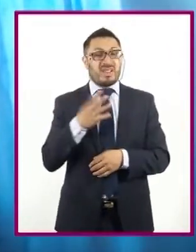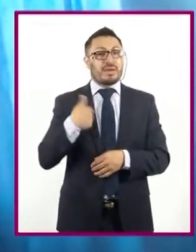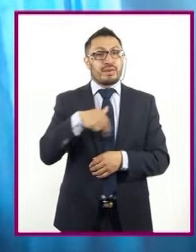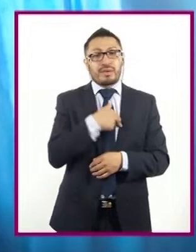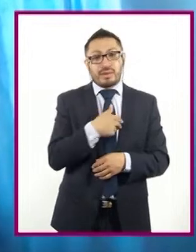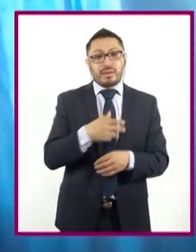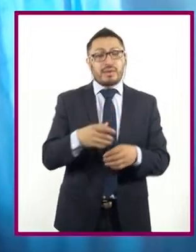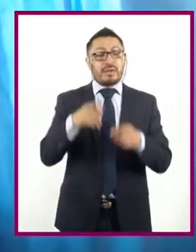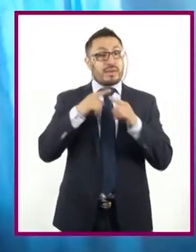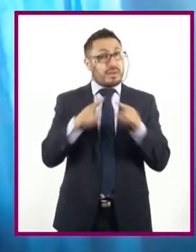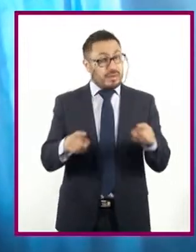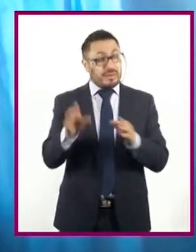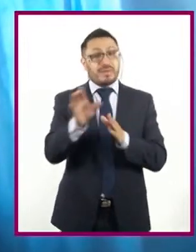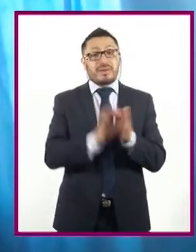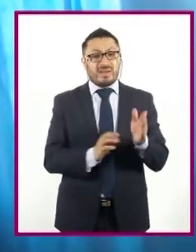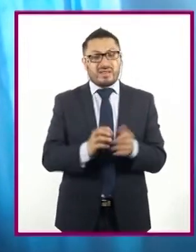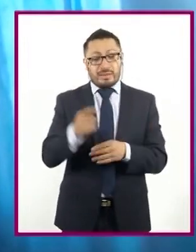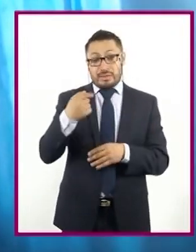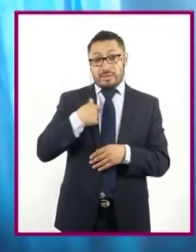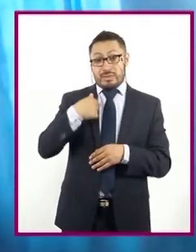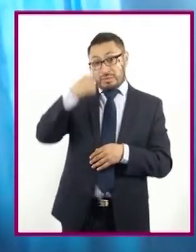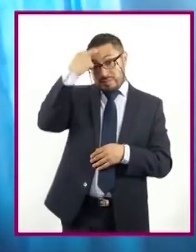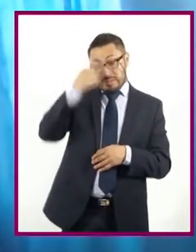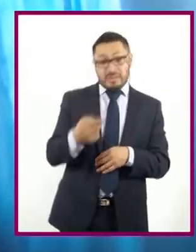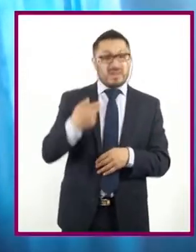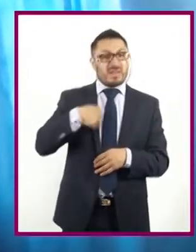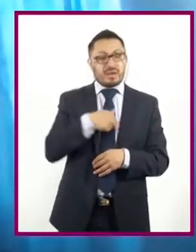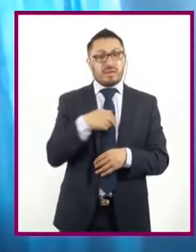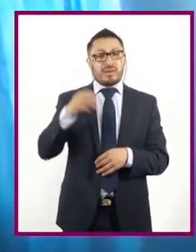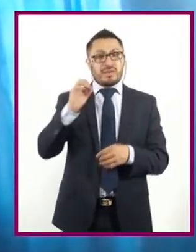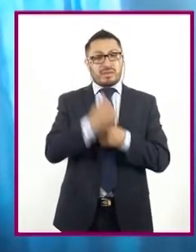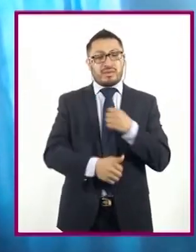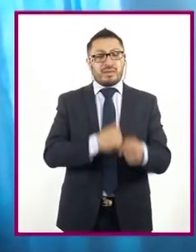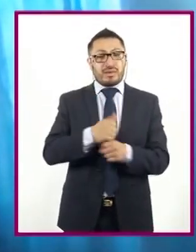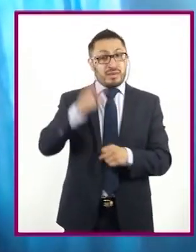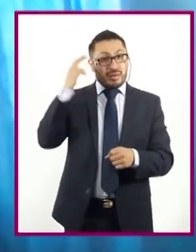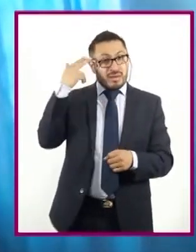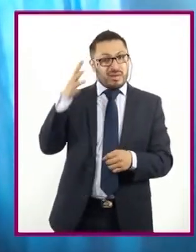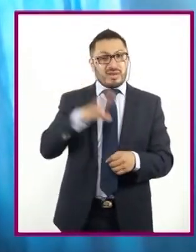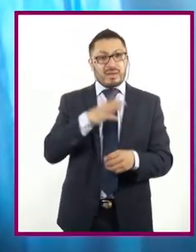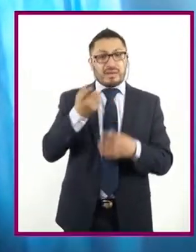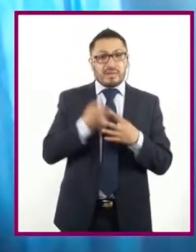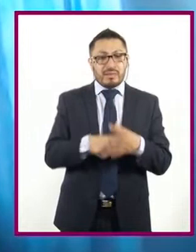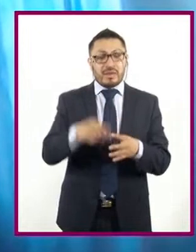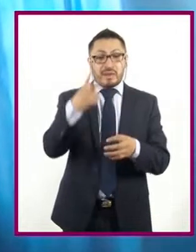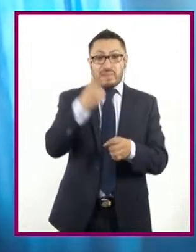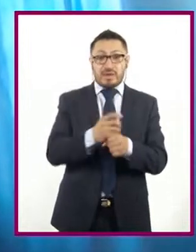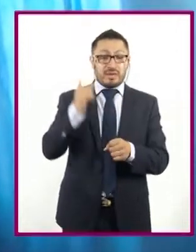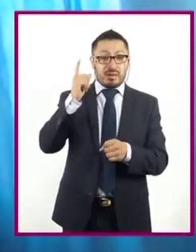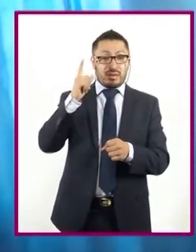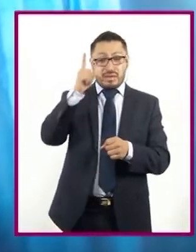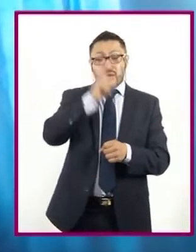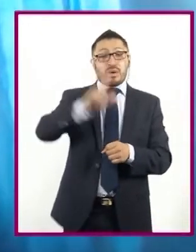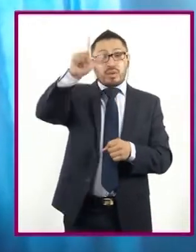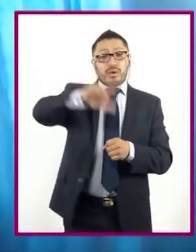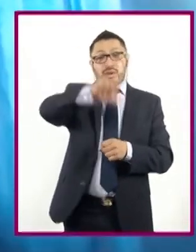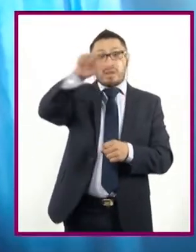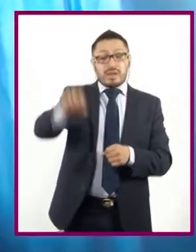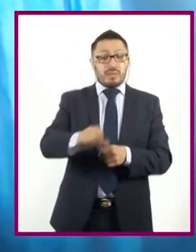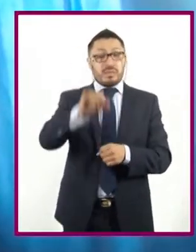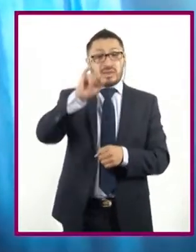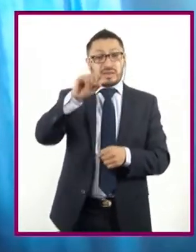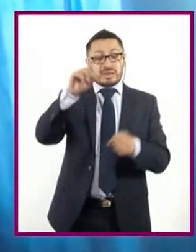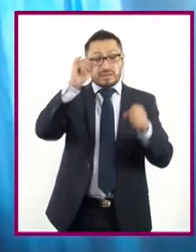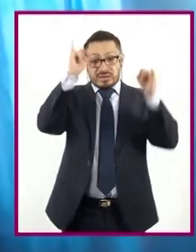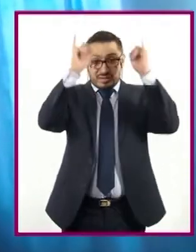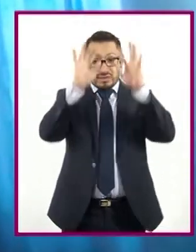calendario diferente. Para nosotros, el año chino comienza con la segunda luna después del solsticio de invierno. Esto